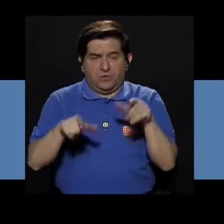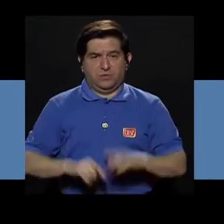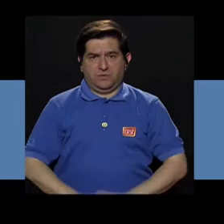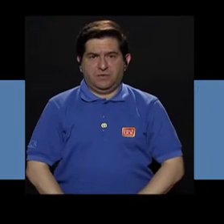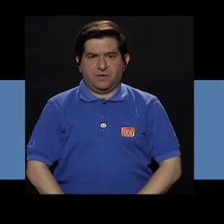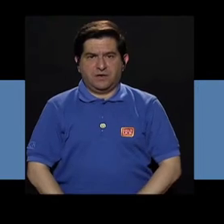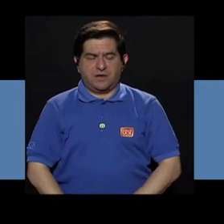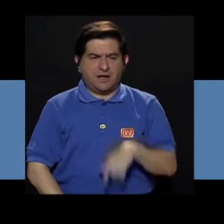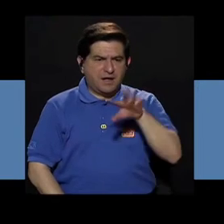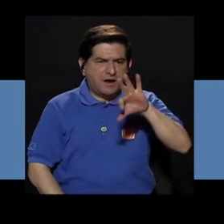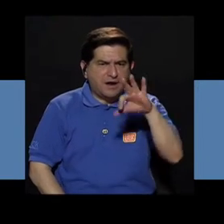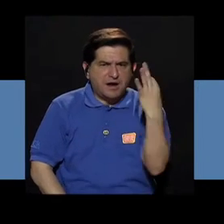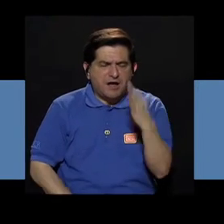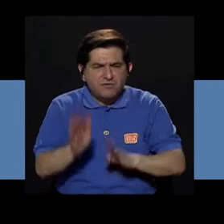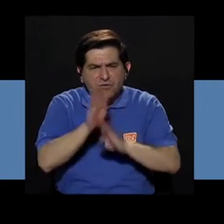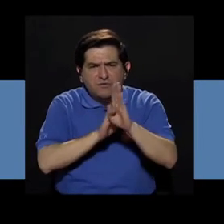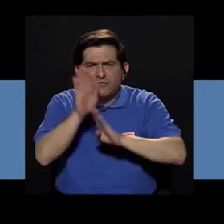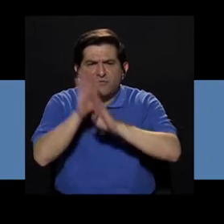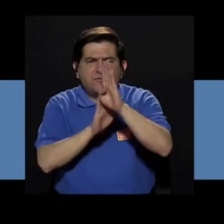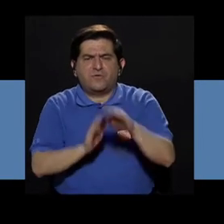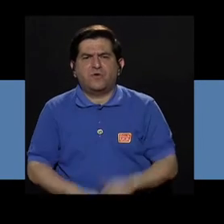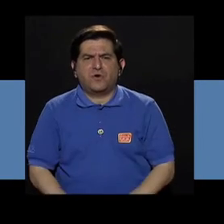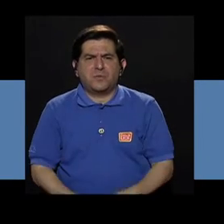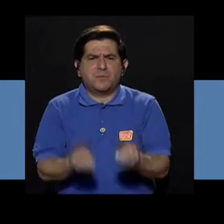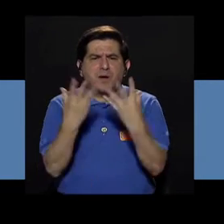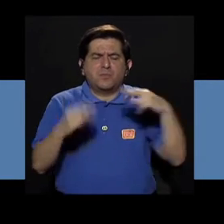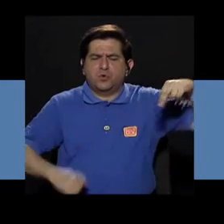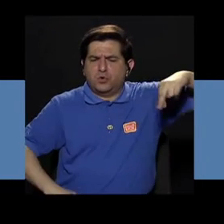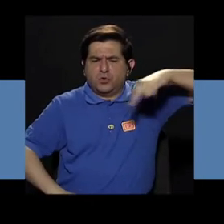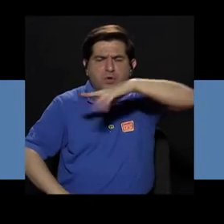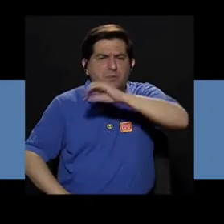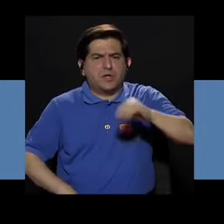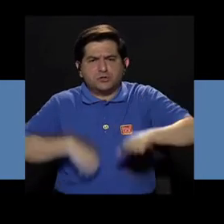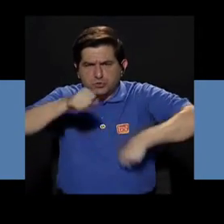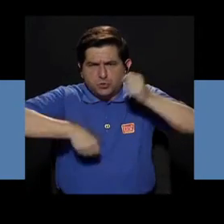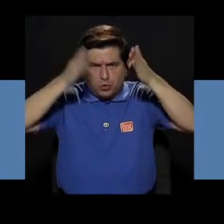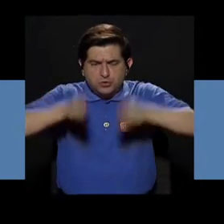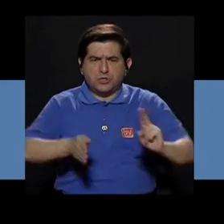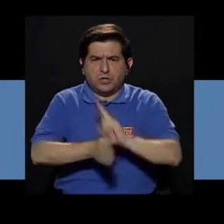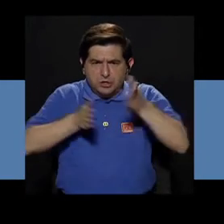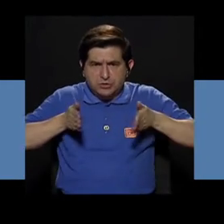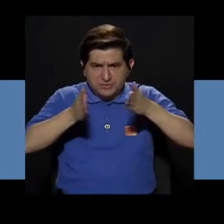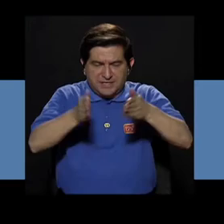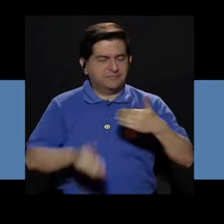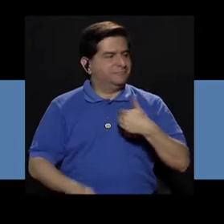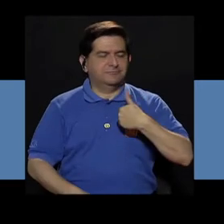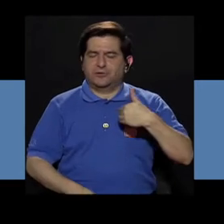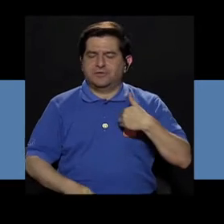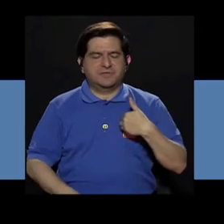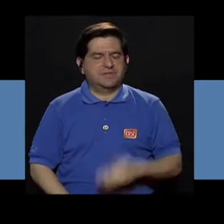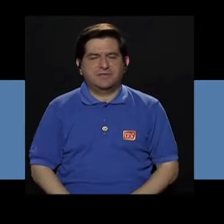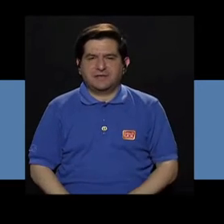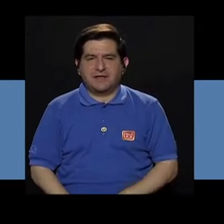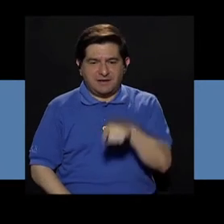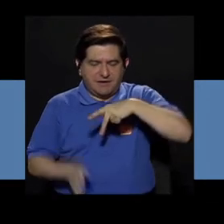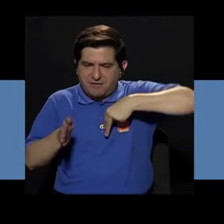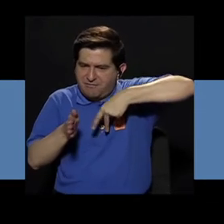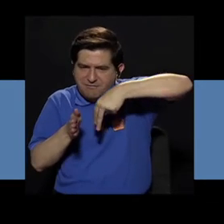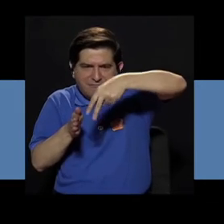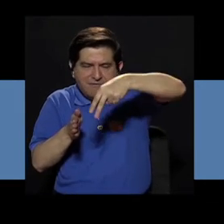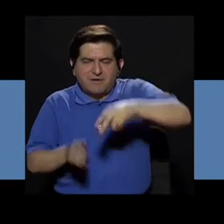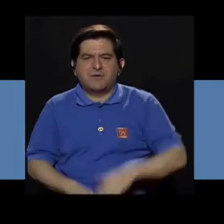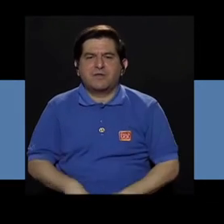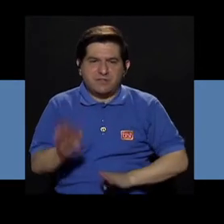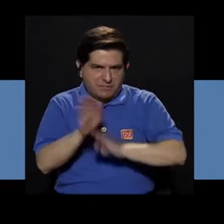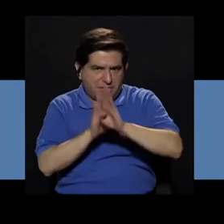por la manera en que se desarrolló hay muchos peatones y ciclistas alrededor de la carretera, y estos no cuentan con facilidades